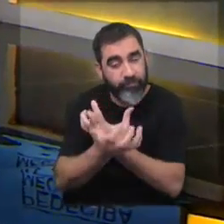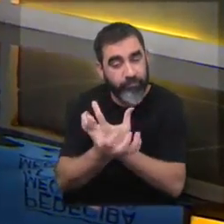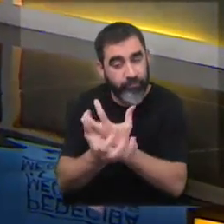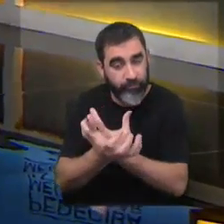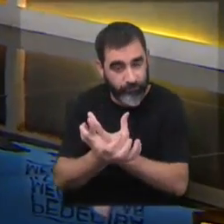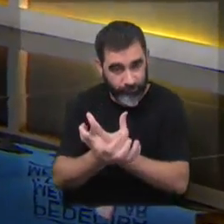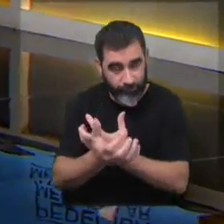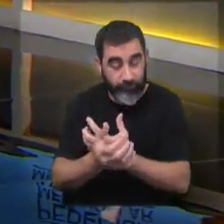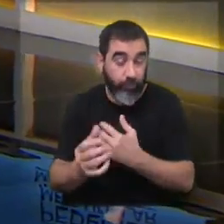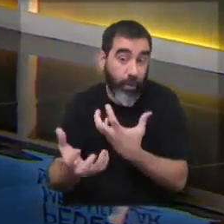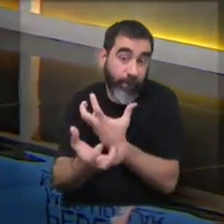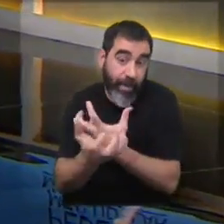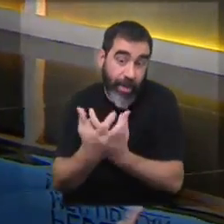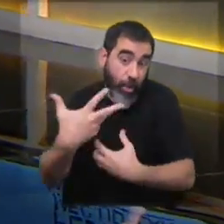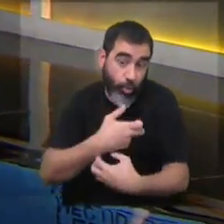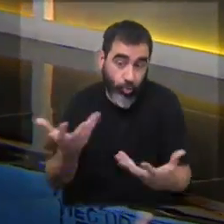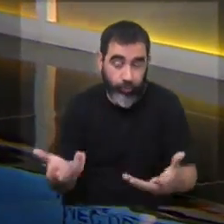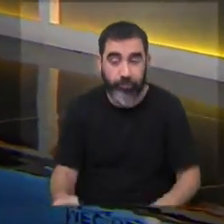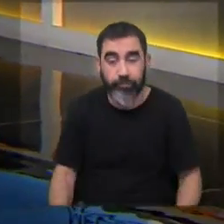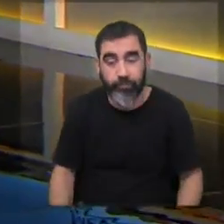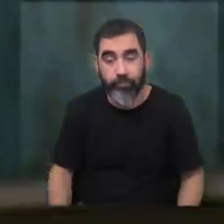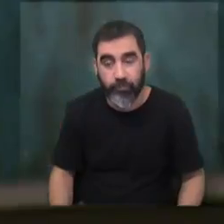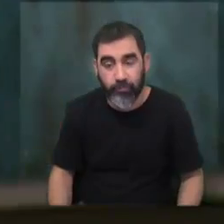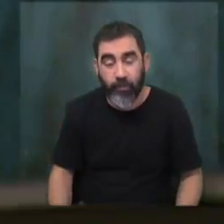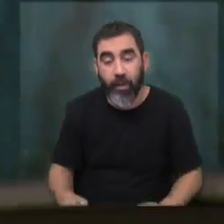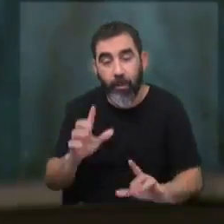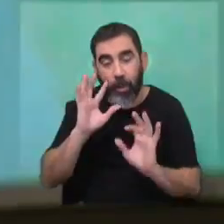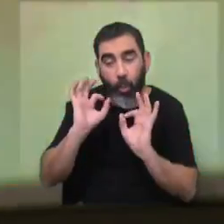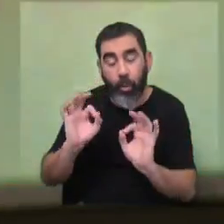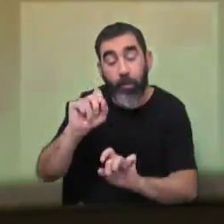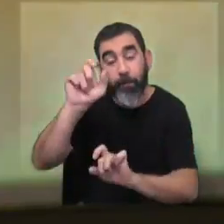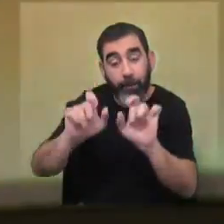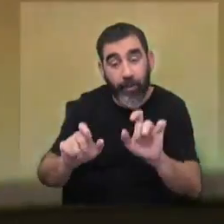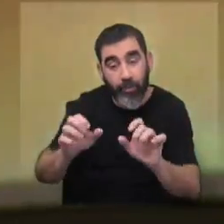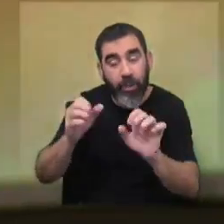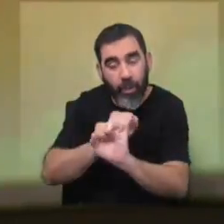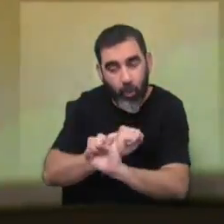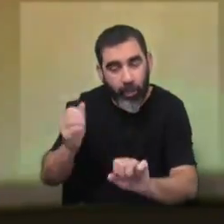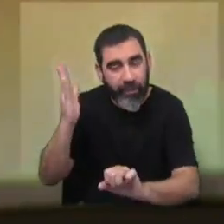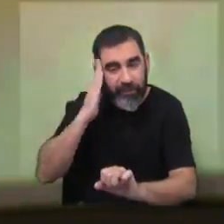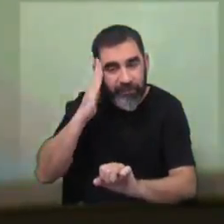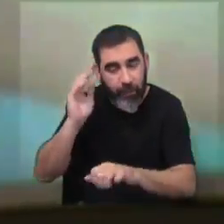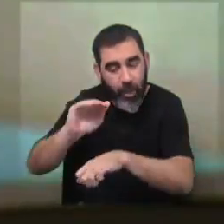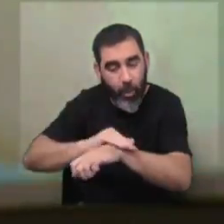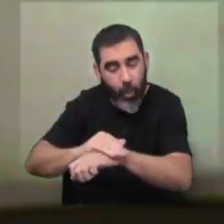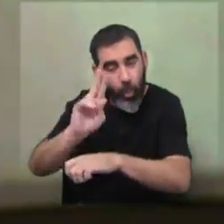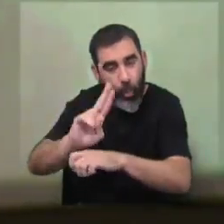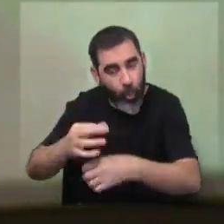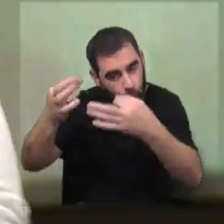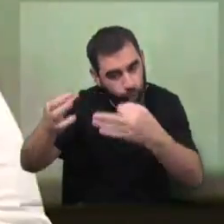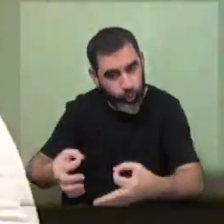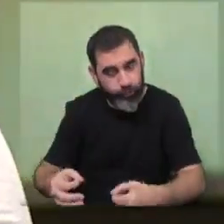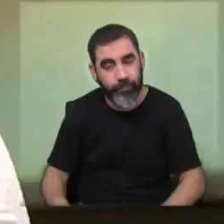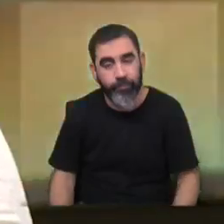un producto, es un veneno. Sí, claro. Hay que usarlo con precaución y por personas que estén capacitadas para usar este tipo